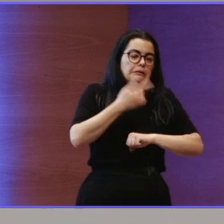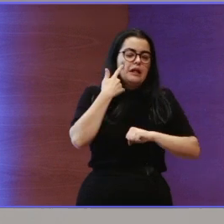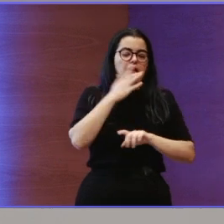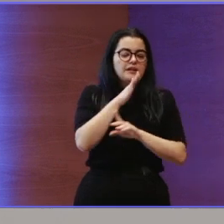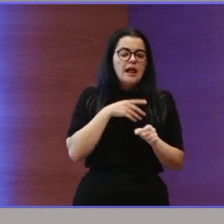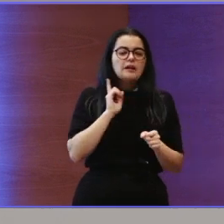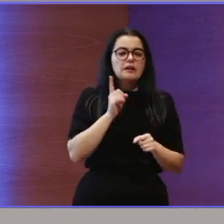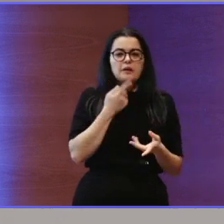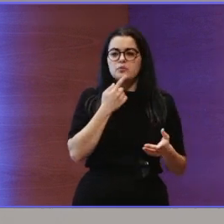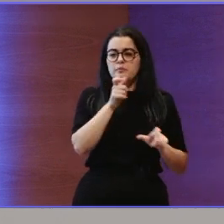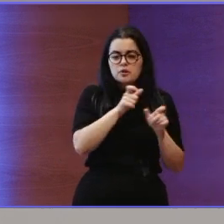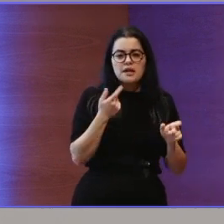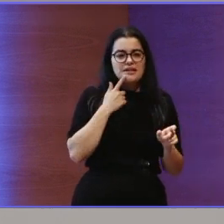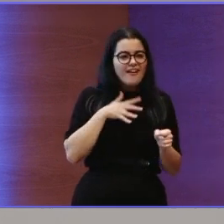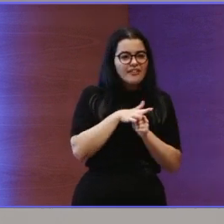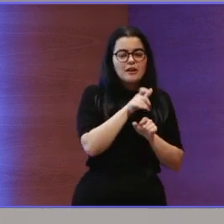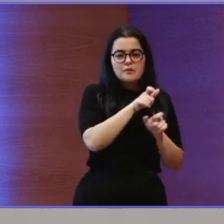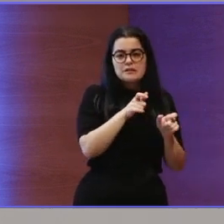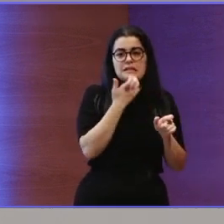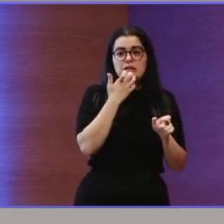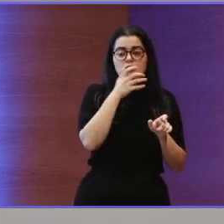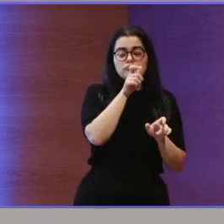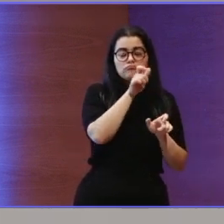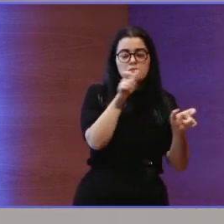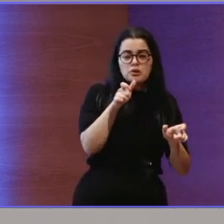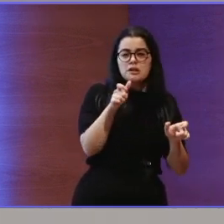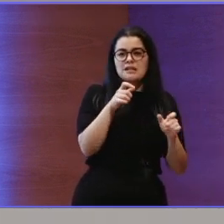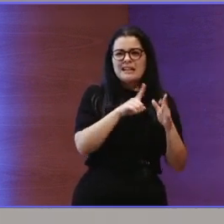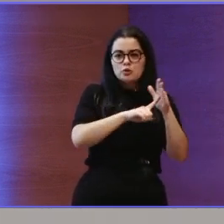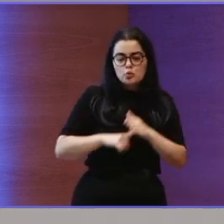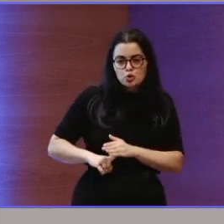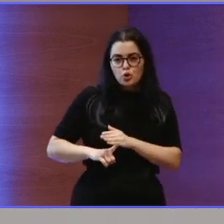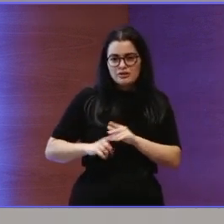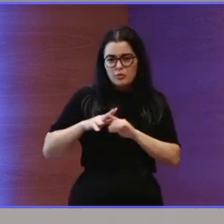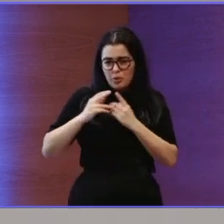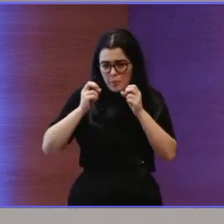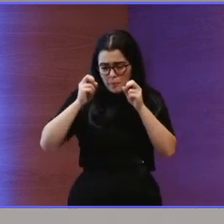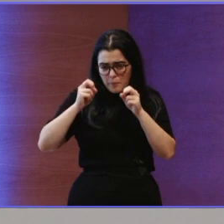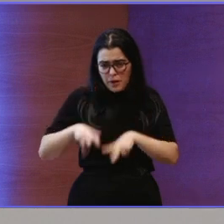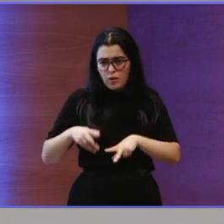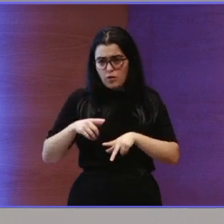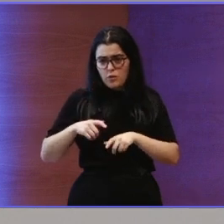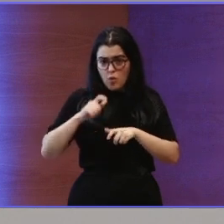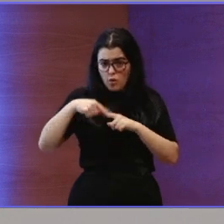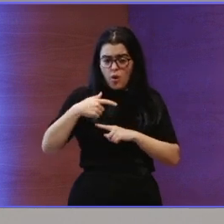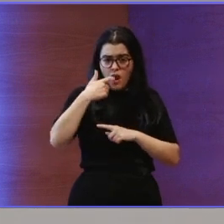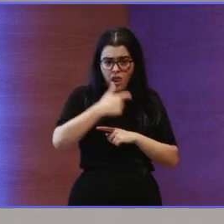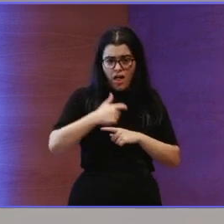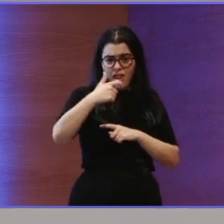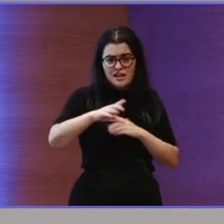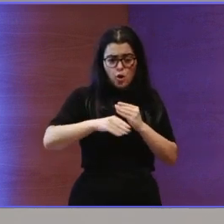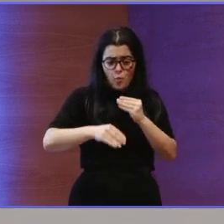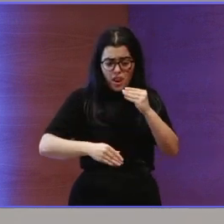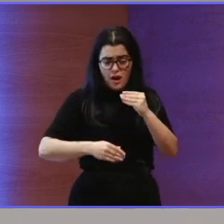afectada las personas en exclusión a Mayor exclusión Mayor acumulación de problemas más enrocados en el tiempo esa longitudinalidad